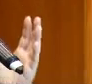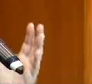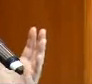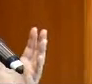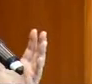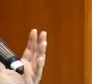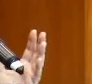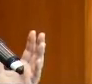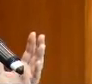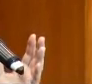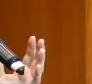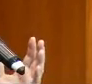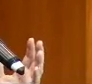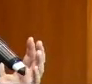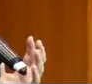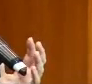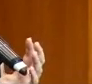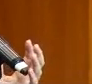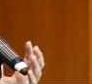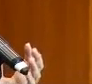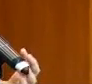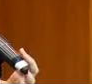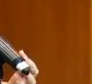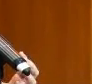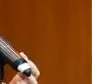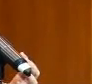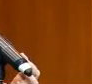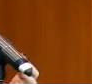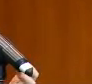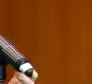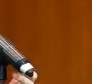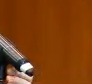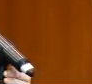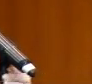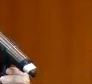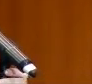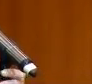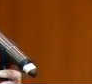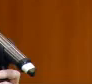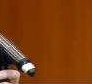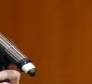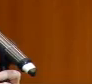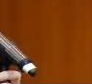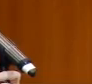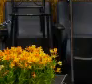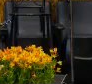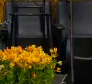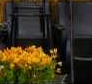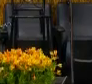me muero, por él me desespero.